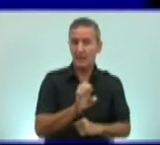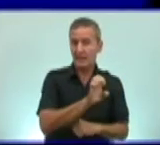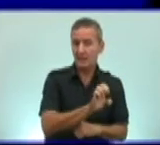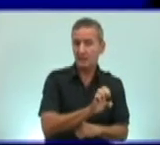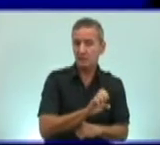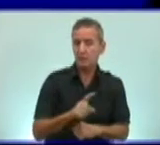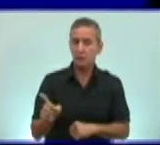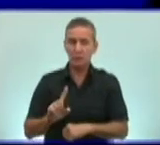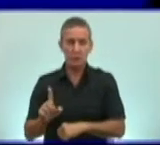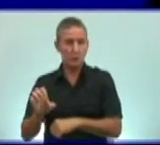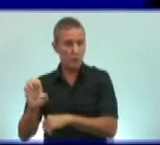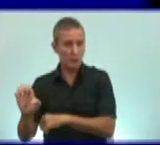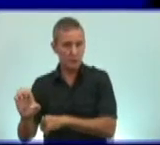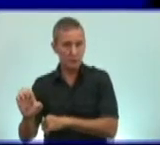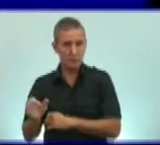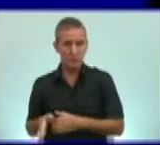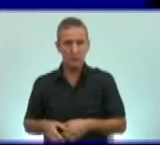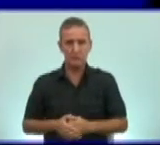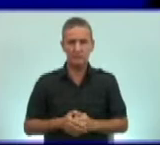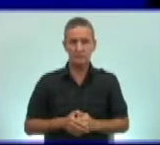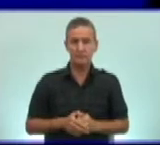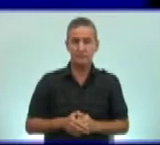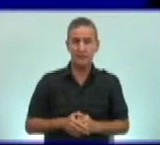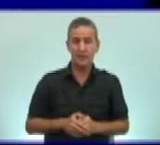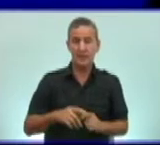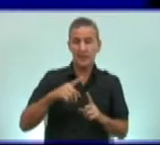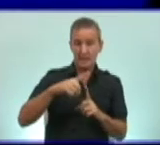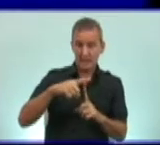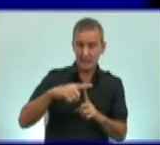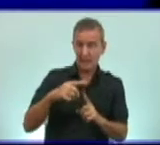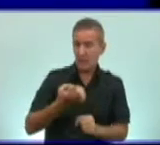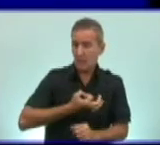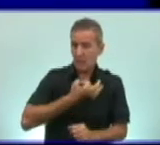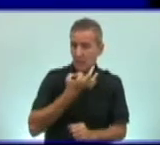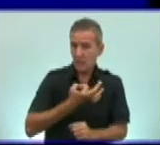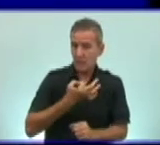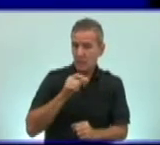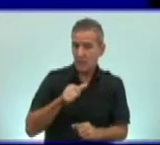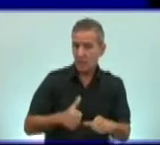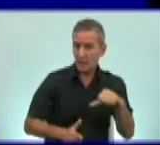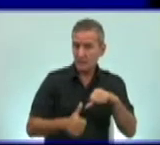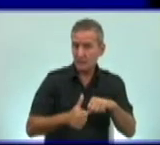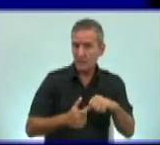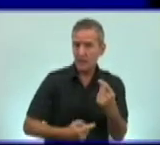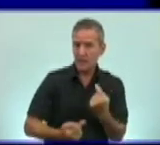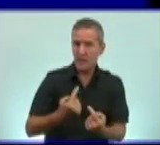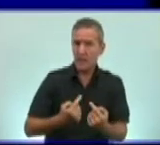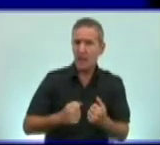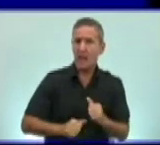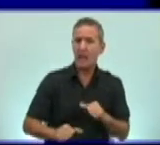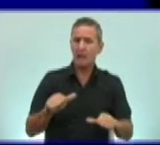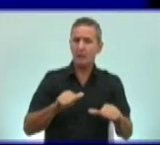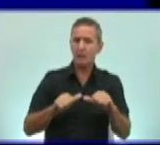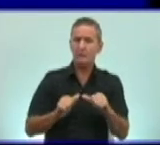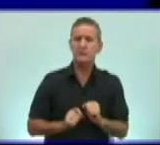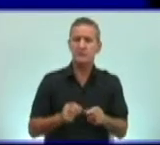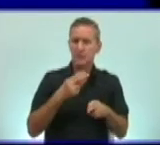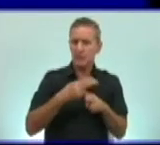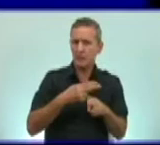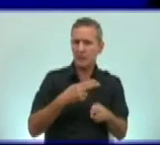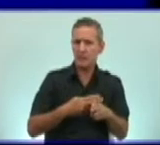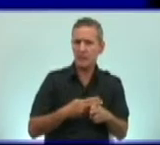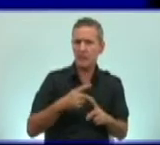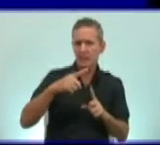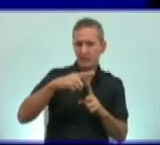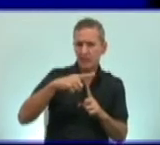no electrolitos. La teoría que explica este comportamiento en algunas sustancias se denomina